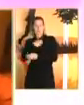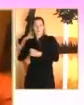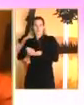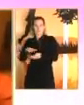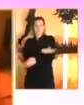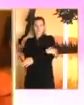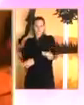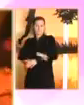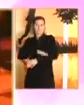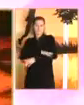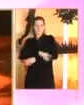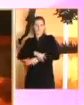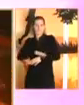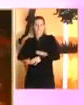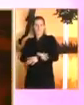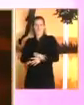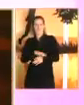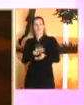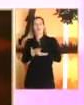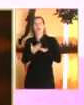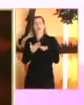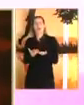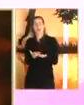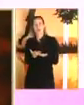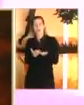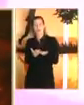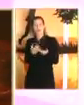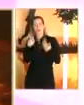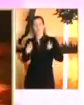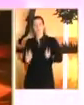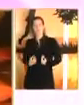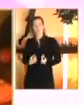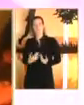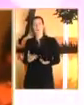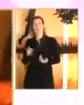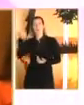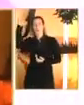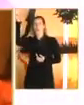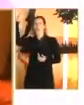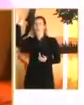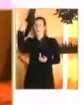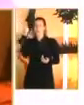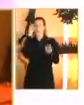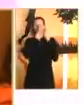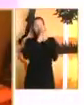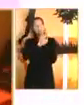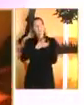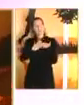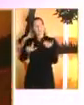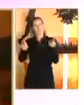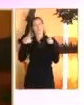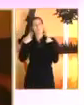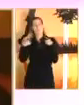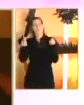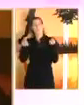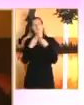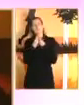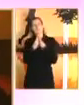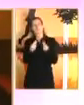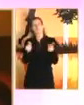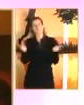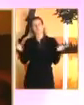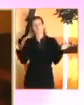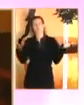importante también el ambiente en el que nos encontramos. Una luz bastante tenue, la música también, la música, relajante, ¿no? Todo lleno de